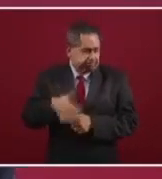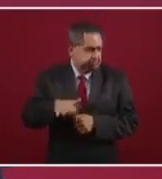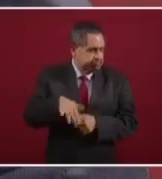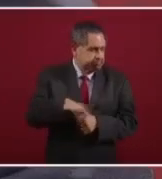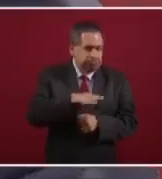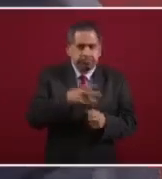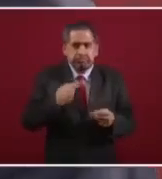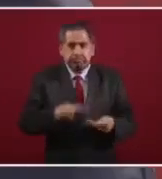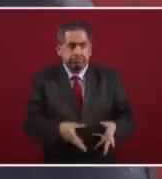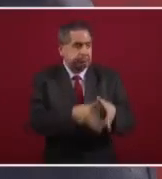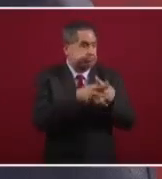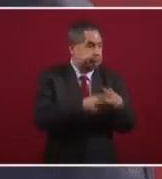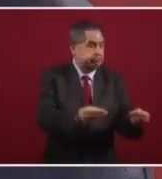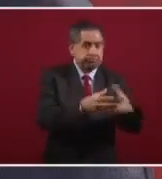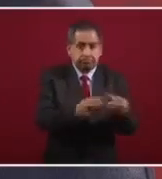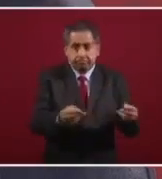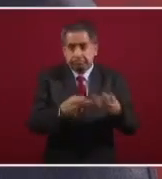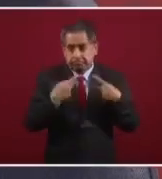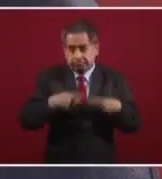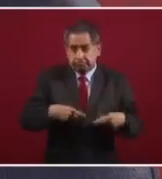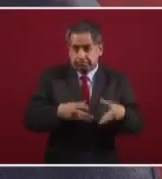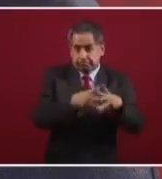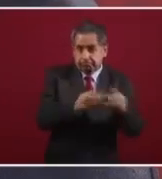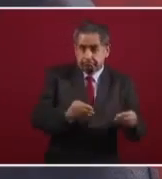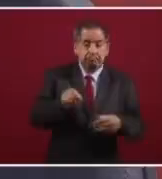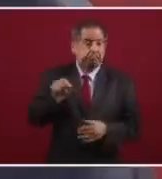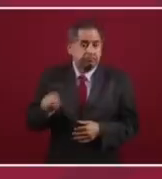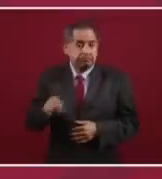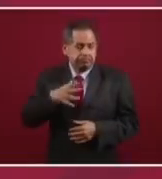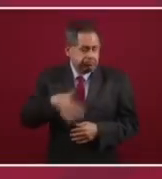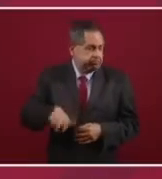de desaparecidos y